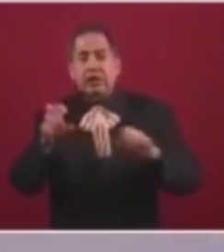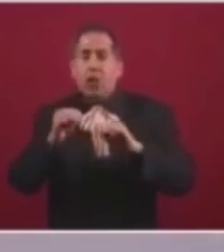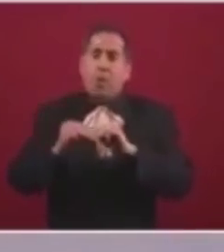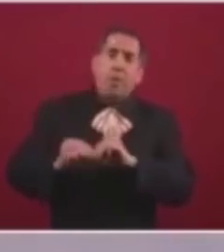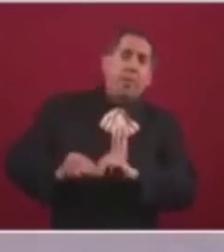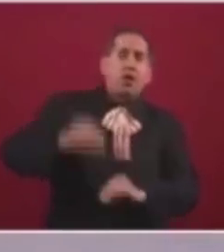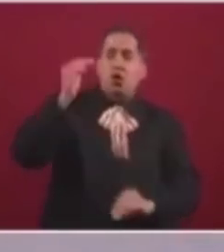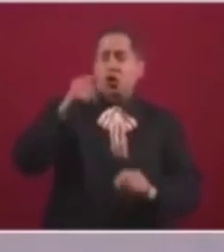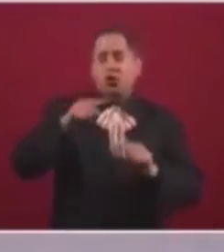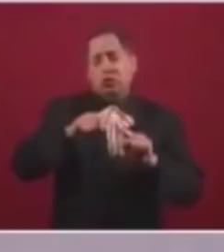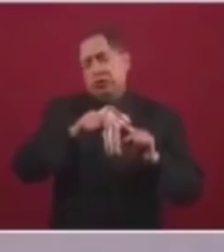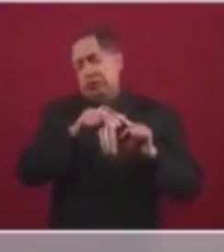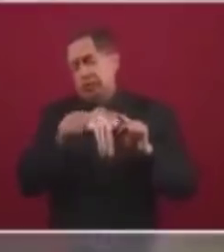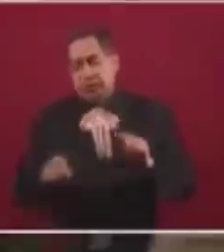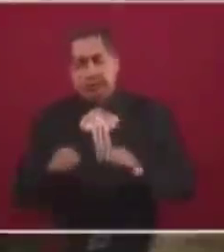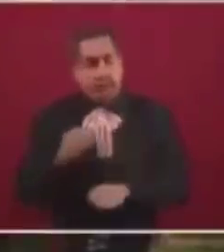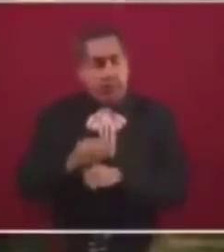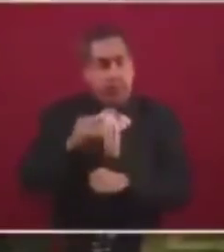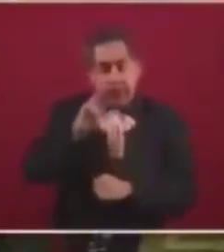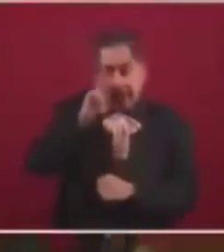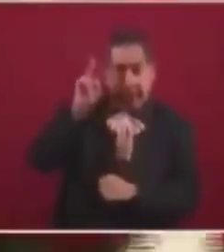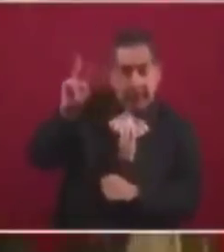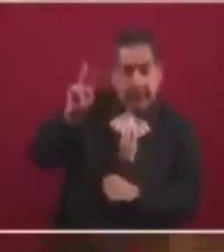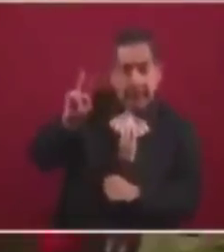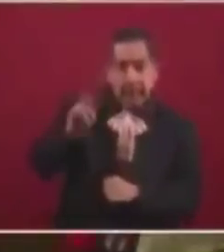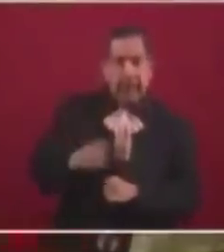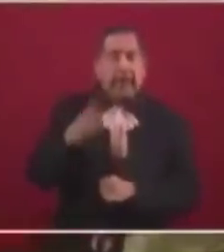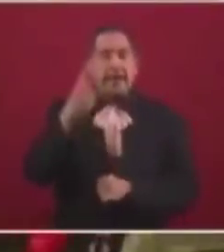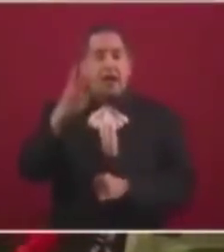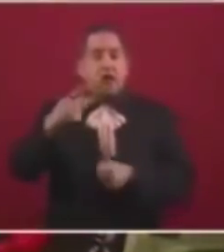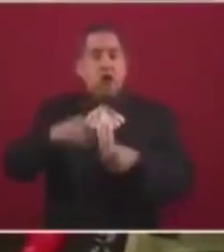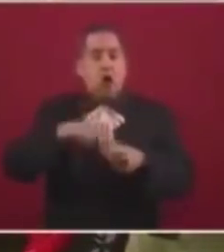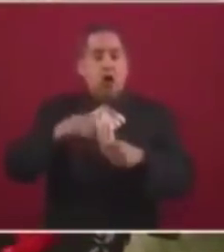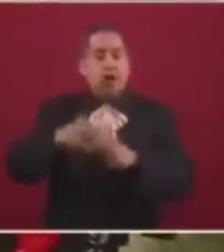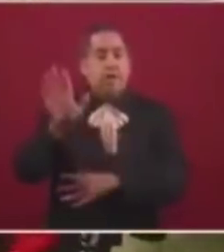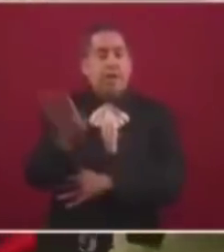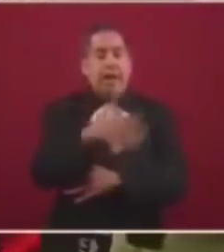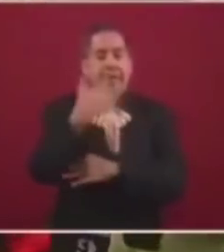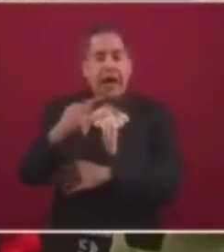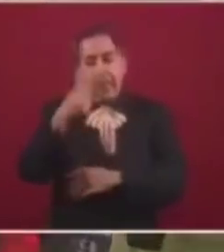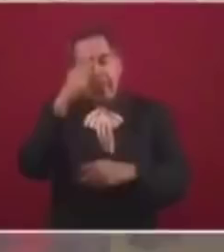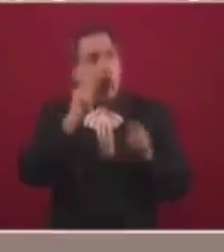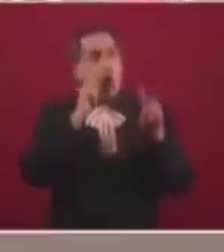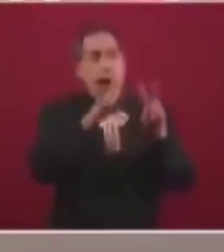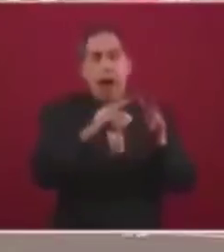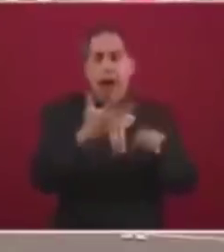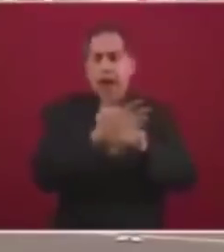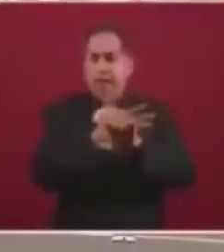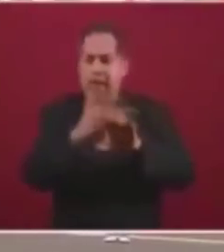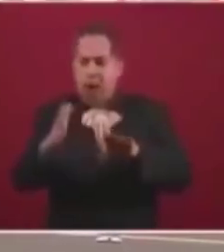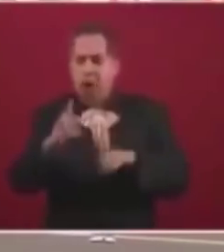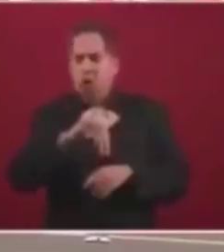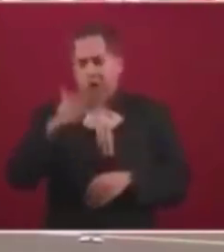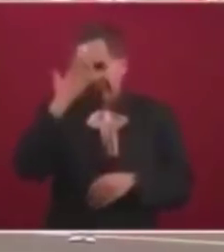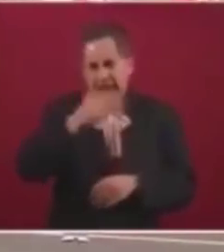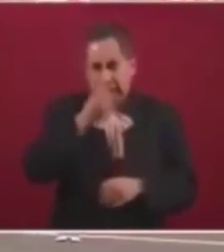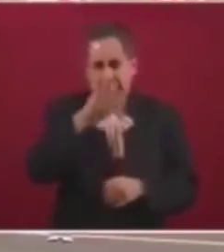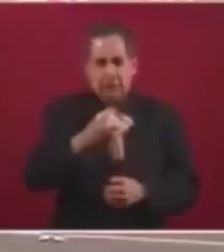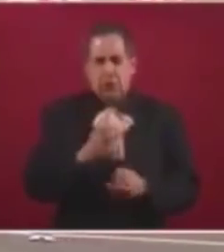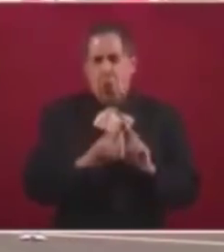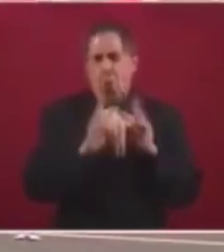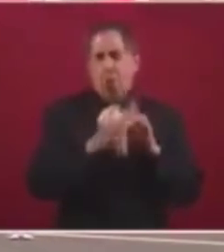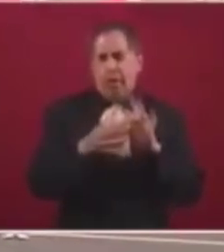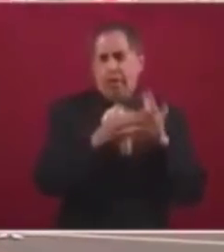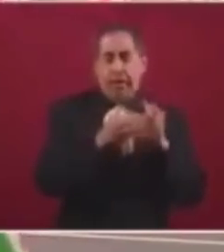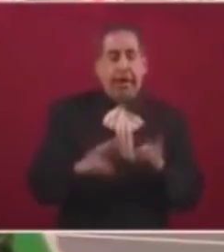Qué bacano, no, pero igual es inevitable no pegarse de palabras. Sí, y no es que nos estemos arremedando, sino que no sale. A mí me sale